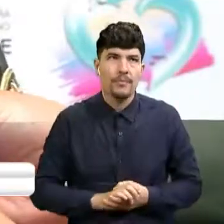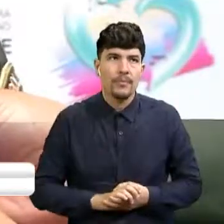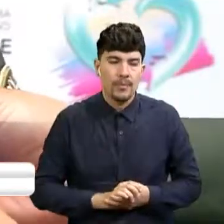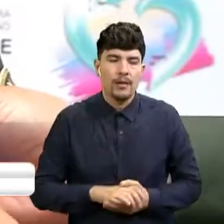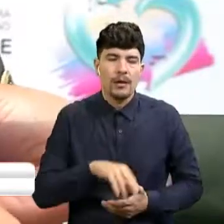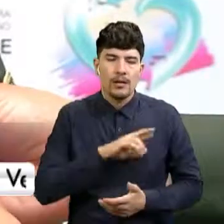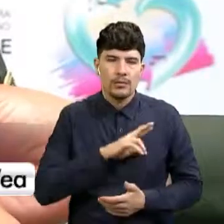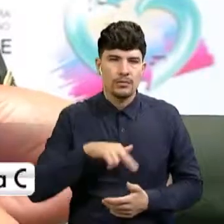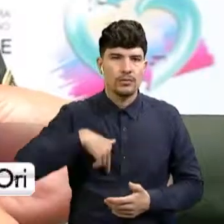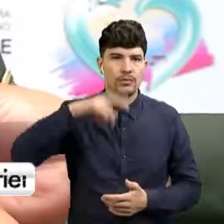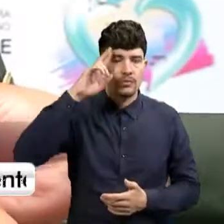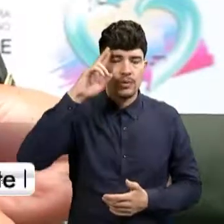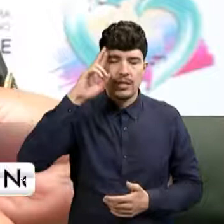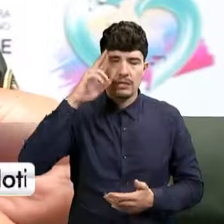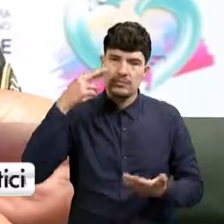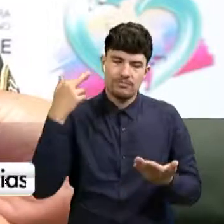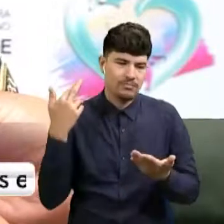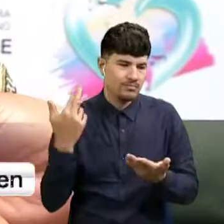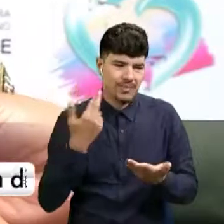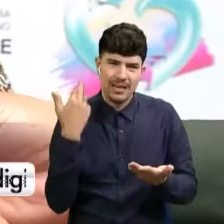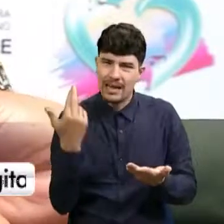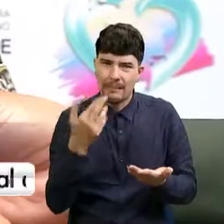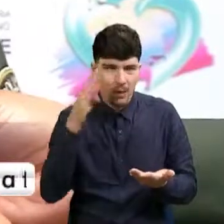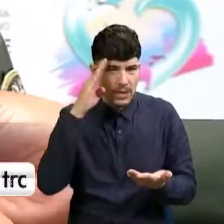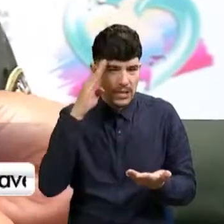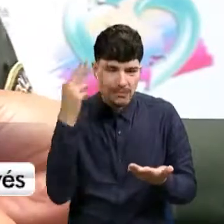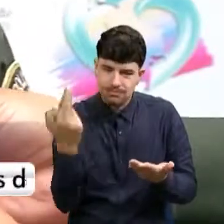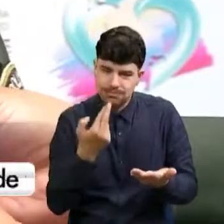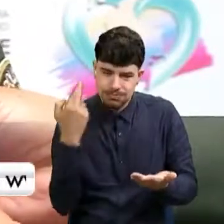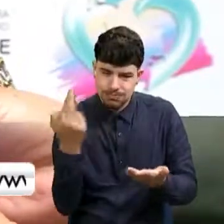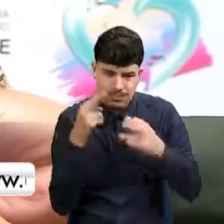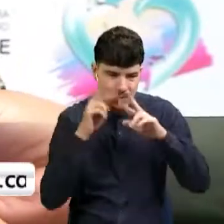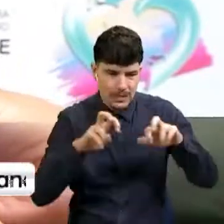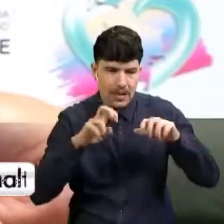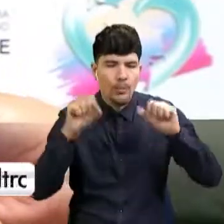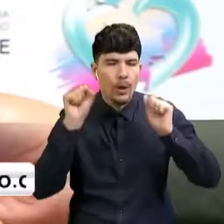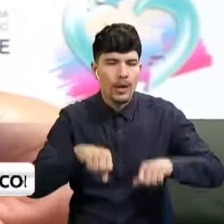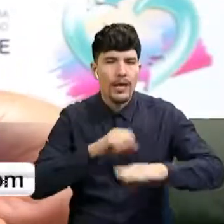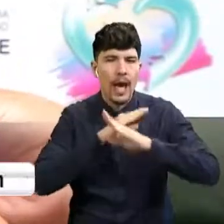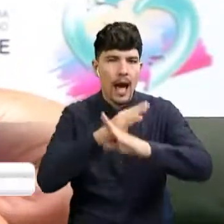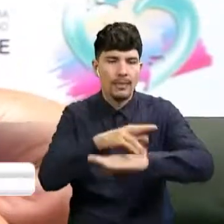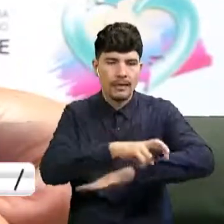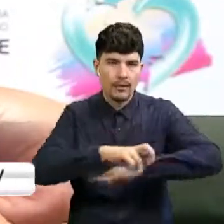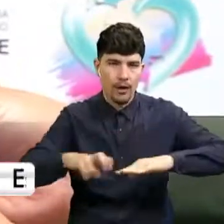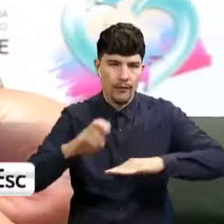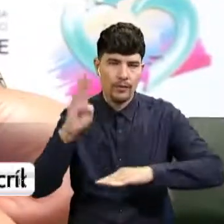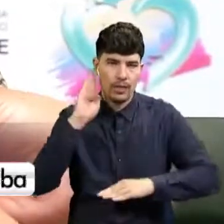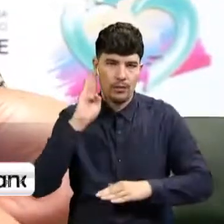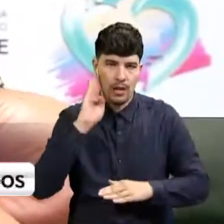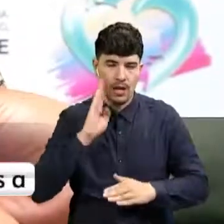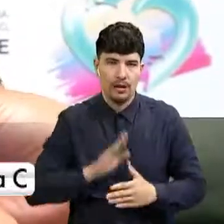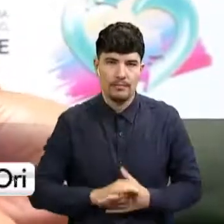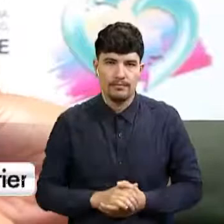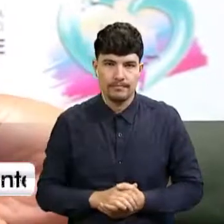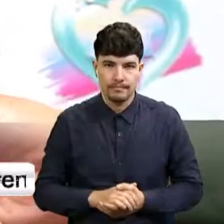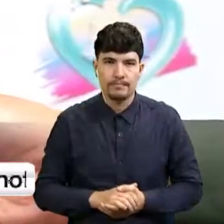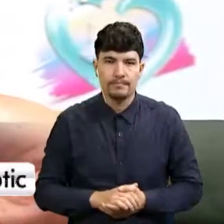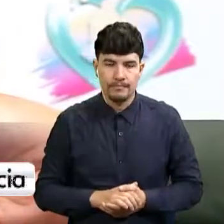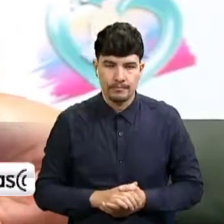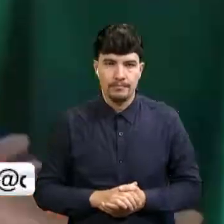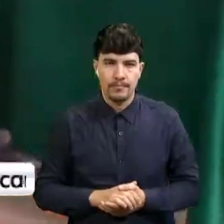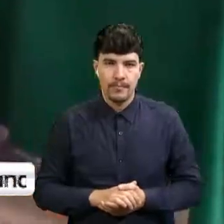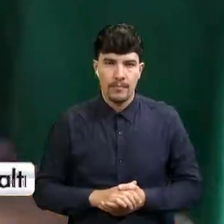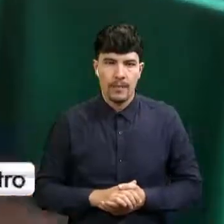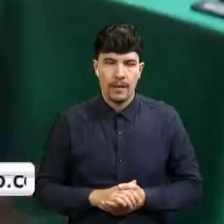realizando este tipo de operativos para atacar es este tipo de delito el tráfico y hurto de celulares